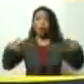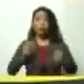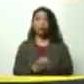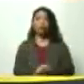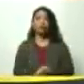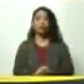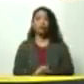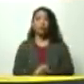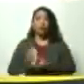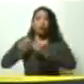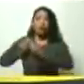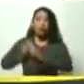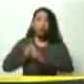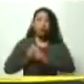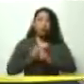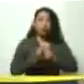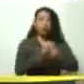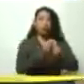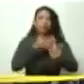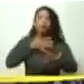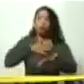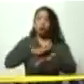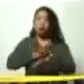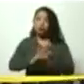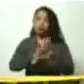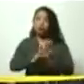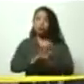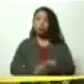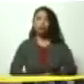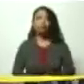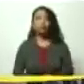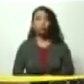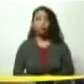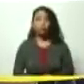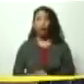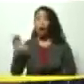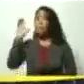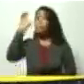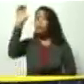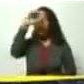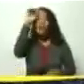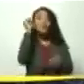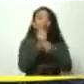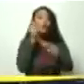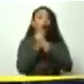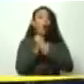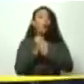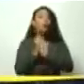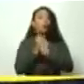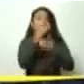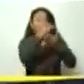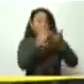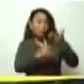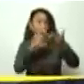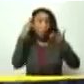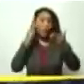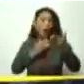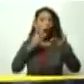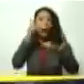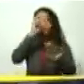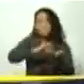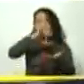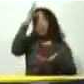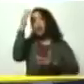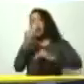acompasado, armonioso. Es el mapa de la agenda económica bolivariana que nos ha permitido el milagro 2022